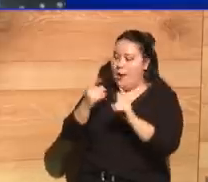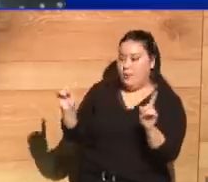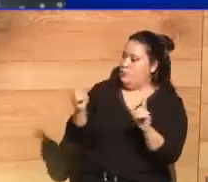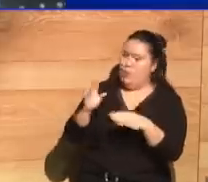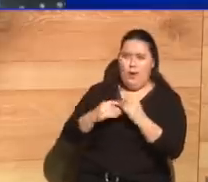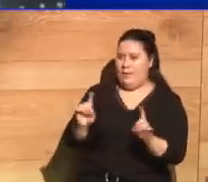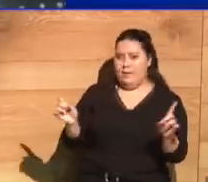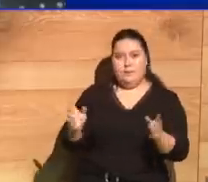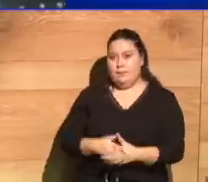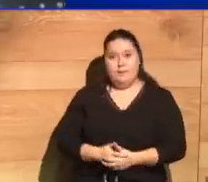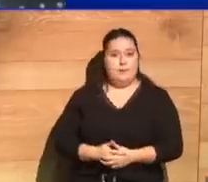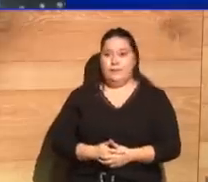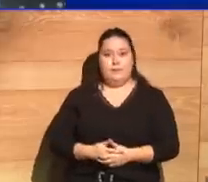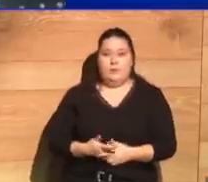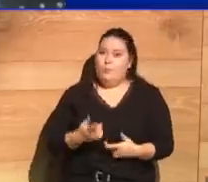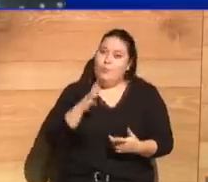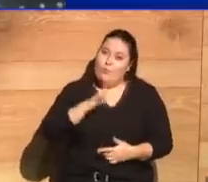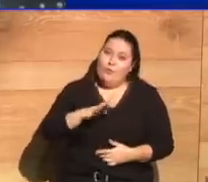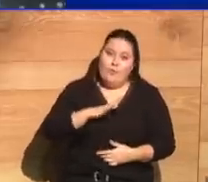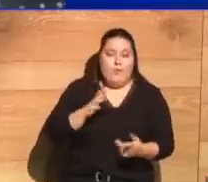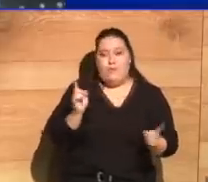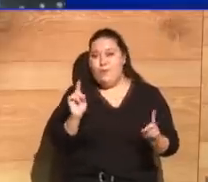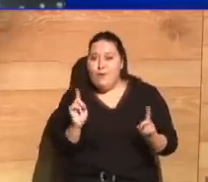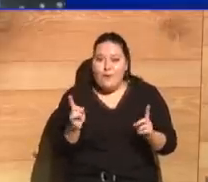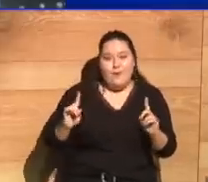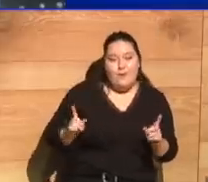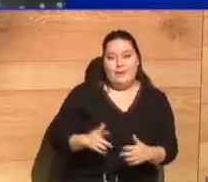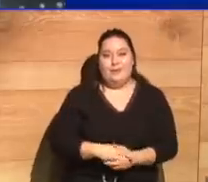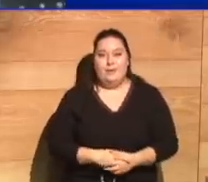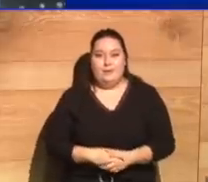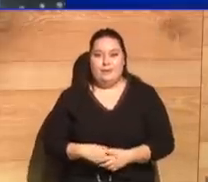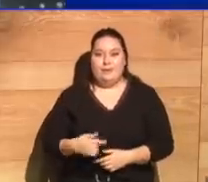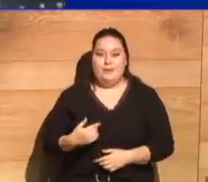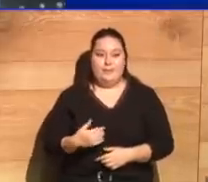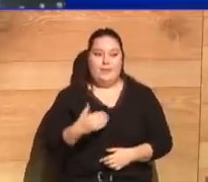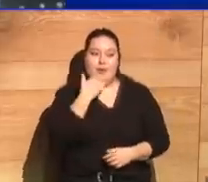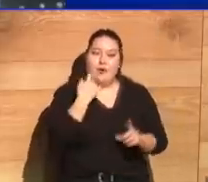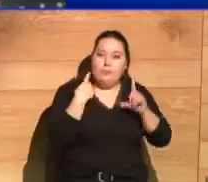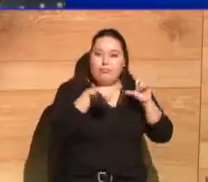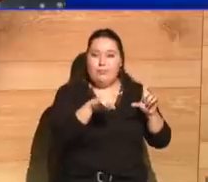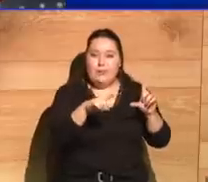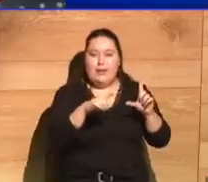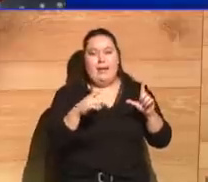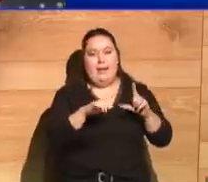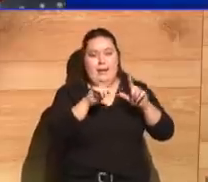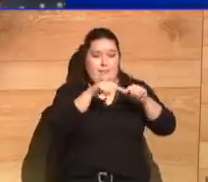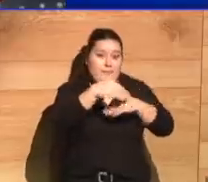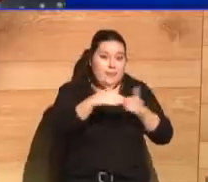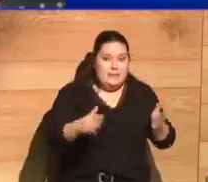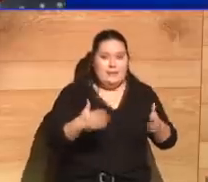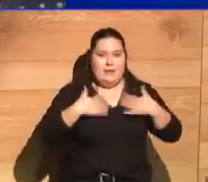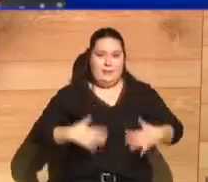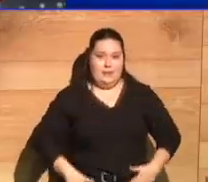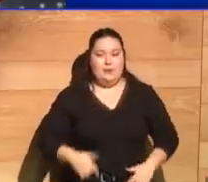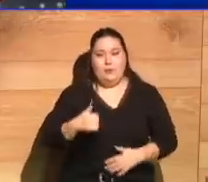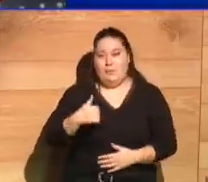no, Rodrigo. No, sí, sí. ¿Cómo se te ocurre, Rodrigo? Poniéndole un email a la tienda de camisetas. Necesitaré